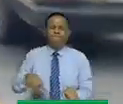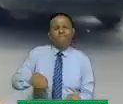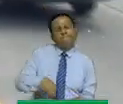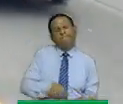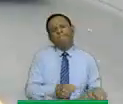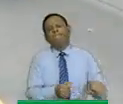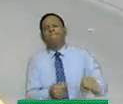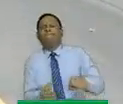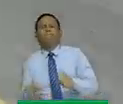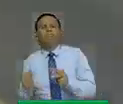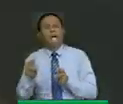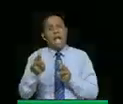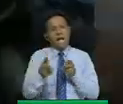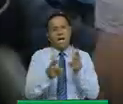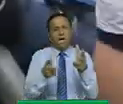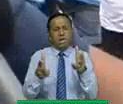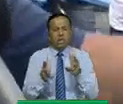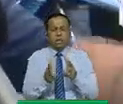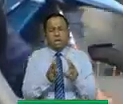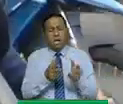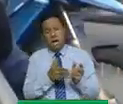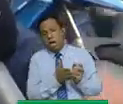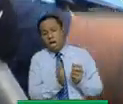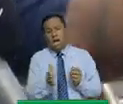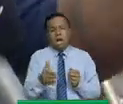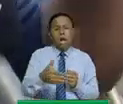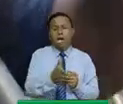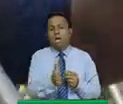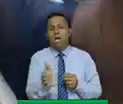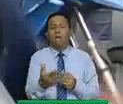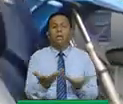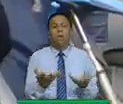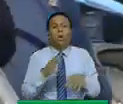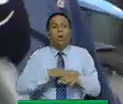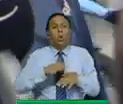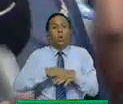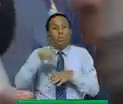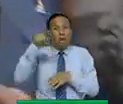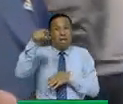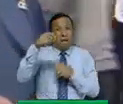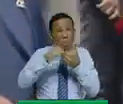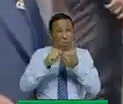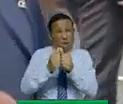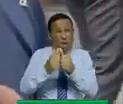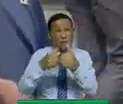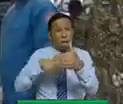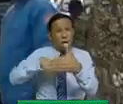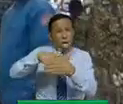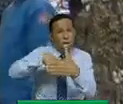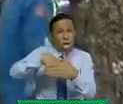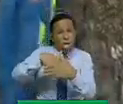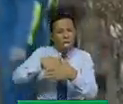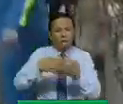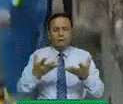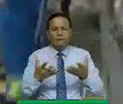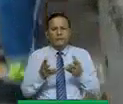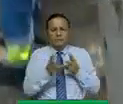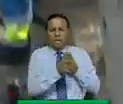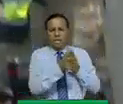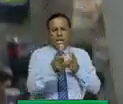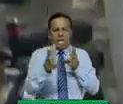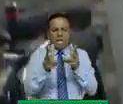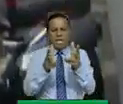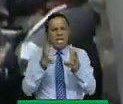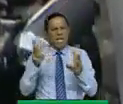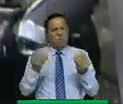cada vehículo. Se metieron aquí porque estaba el tráfico por un accidente que había. Y incluso yo lo pasé al mamú, pero